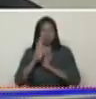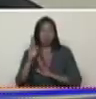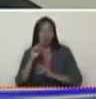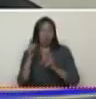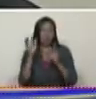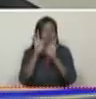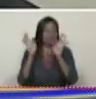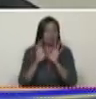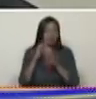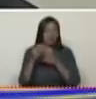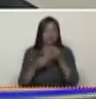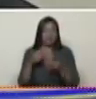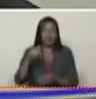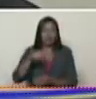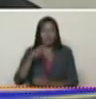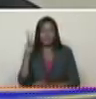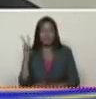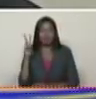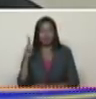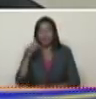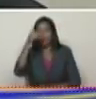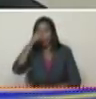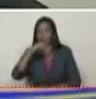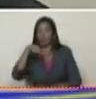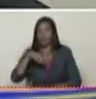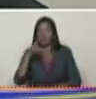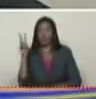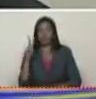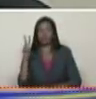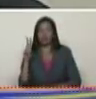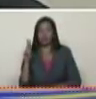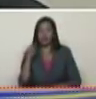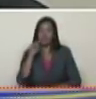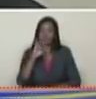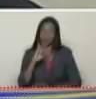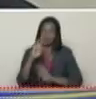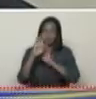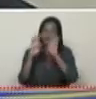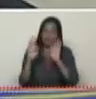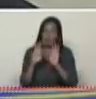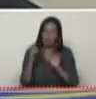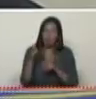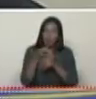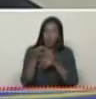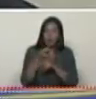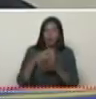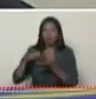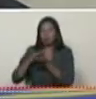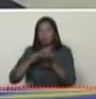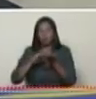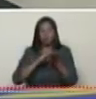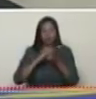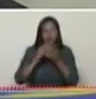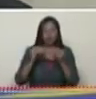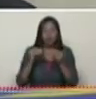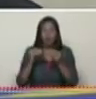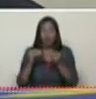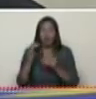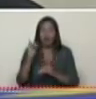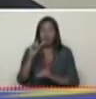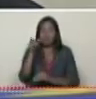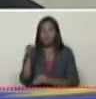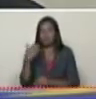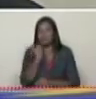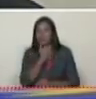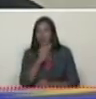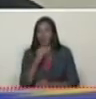en el país para poder hacer esas operaciones en Venezuela, y mientras tanto buscar cómo solventar la situación de pacientes que en este momento